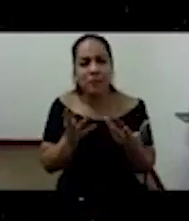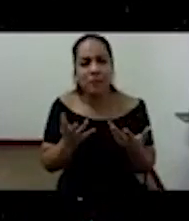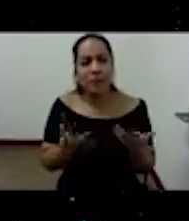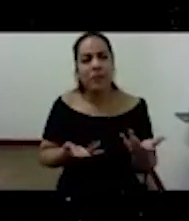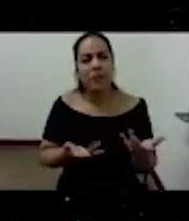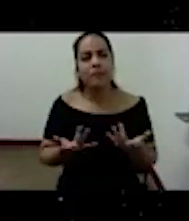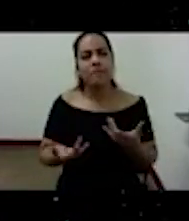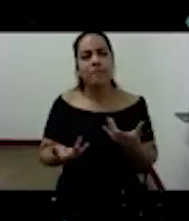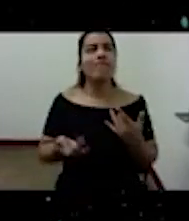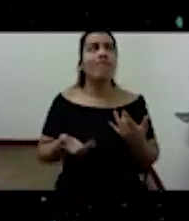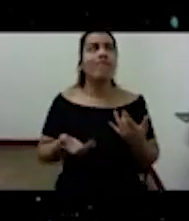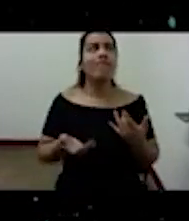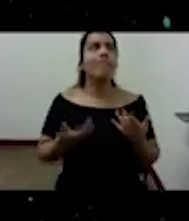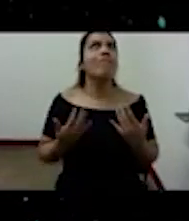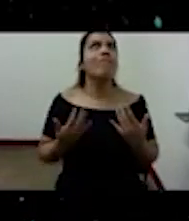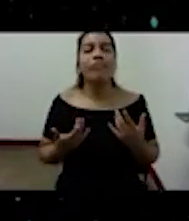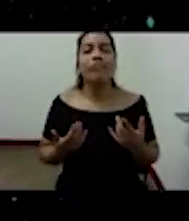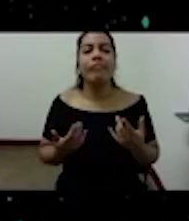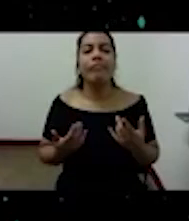la